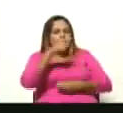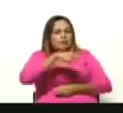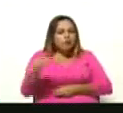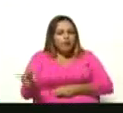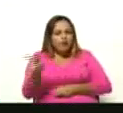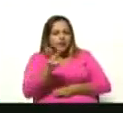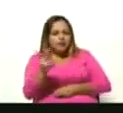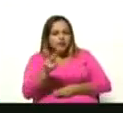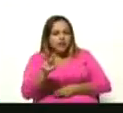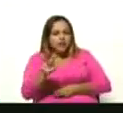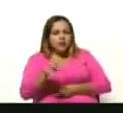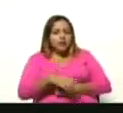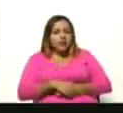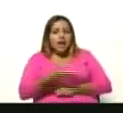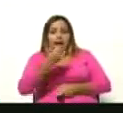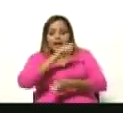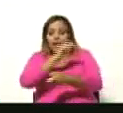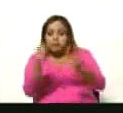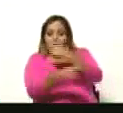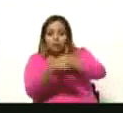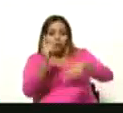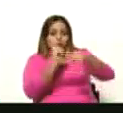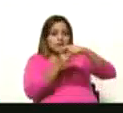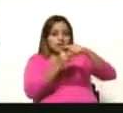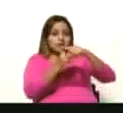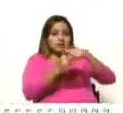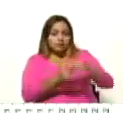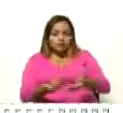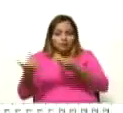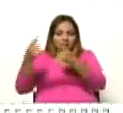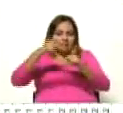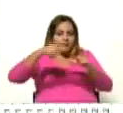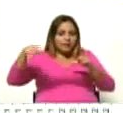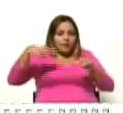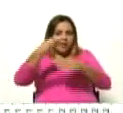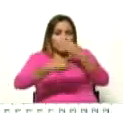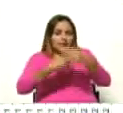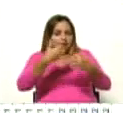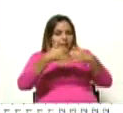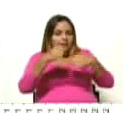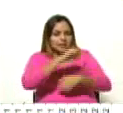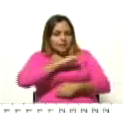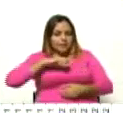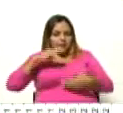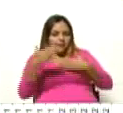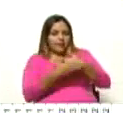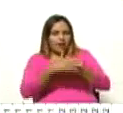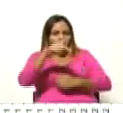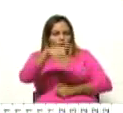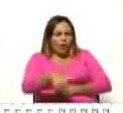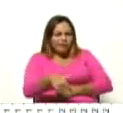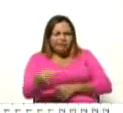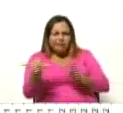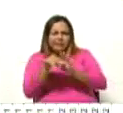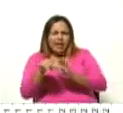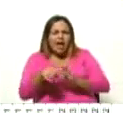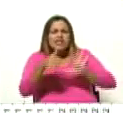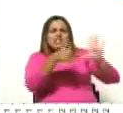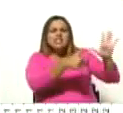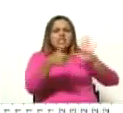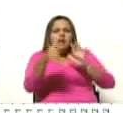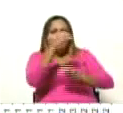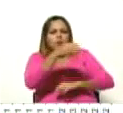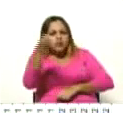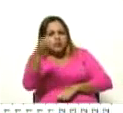venezolano y la ciudadana ha cambiado en positivo. Esta encuesta la hace el sector privado, y hoy un casi 66% de la